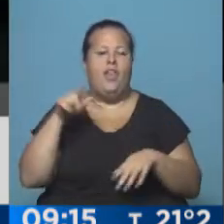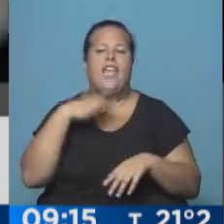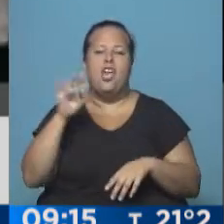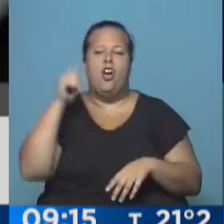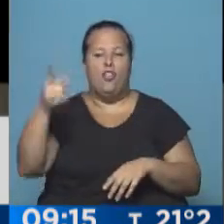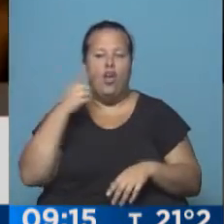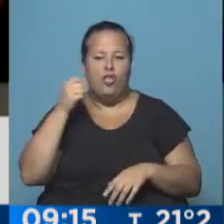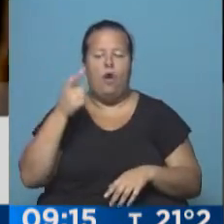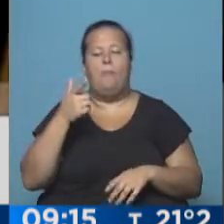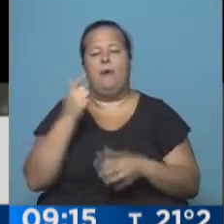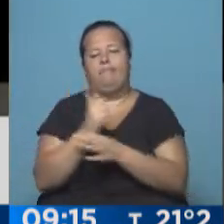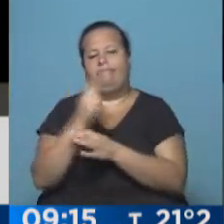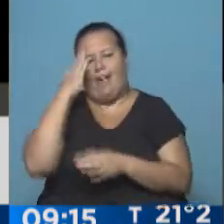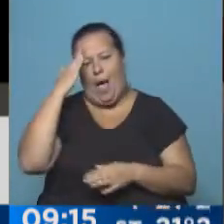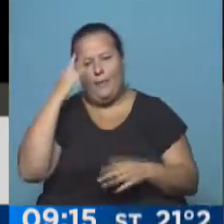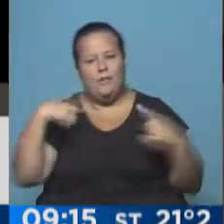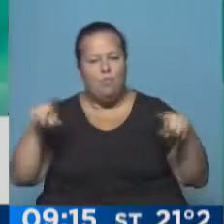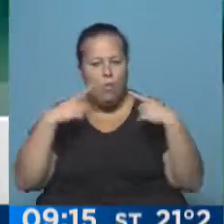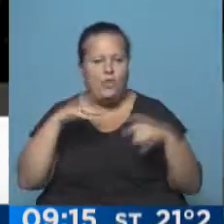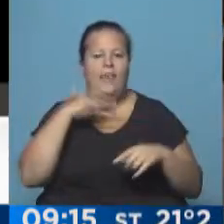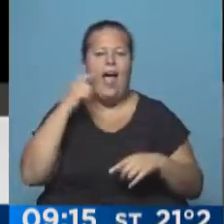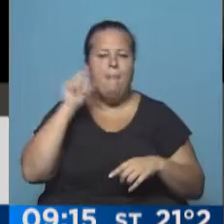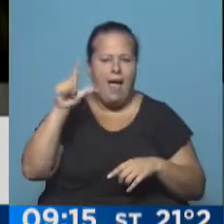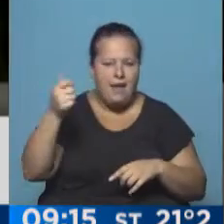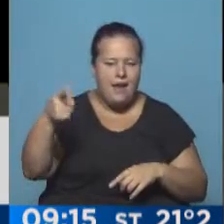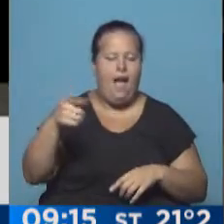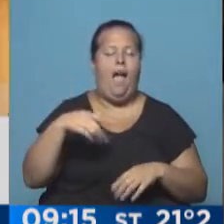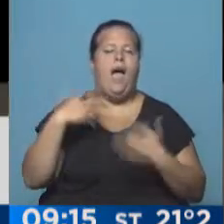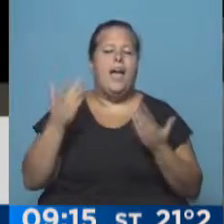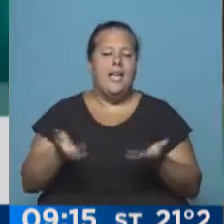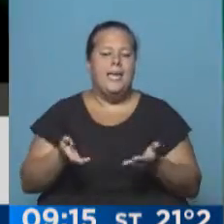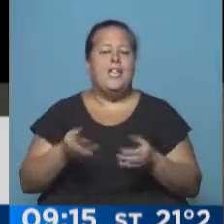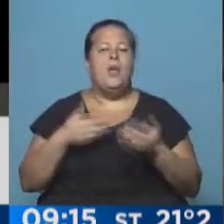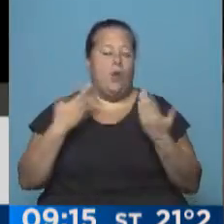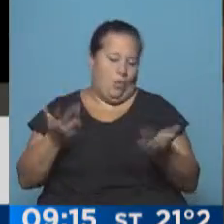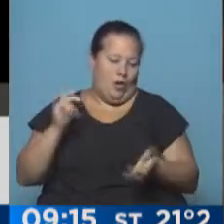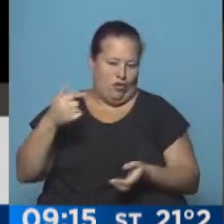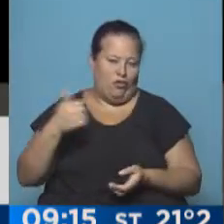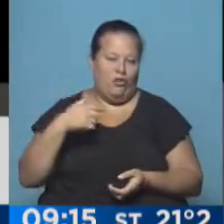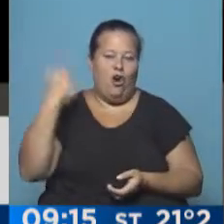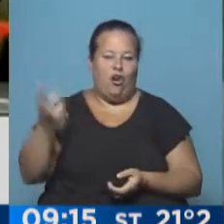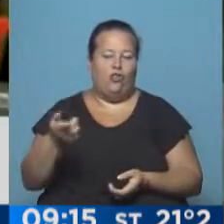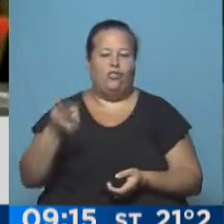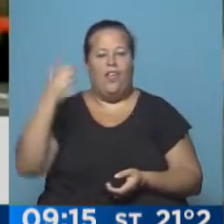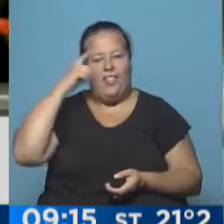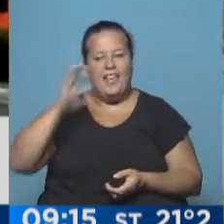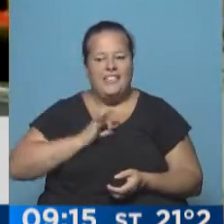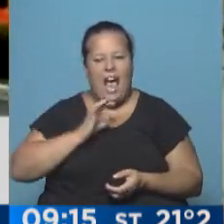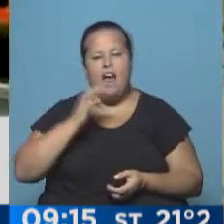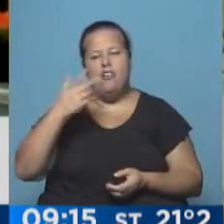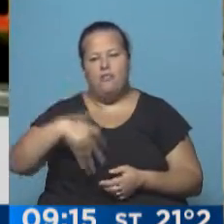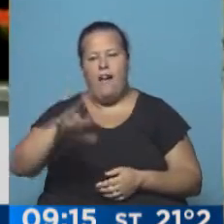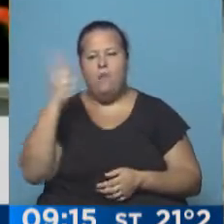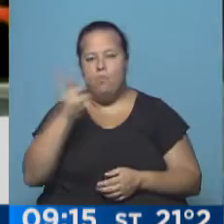hijo de ellos de phil uno de los pilares de la música jamaiquina y bueno obviamente yo sé ya hace diez años diez años se